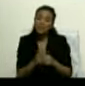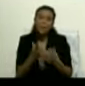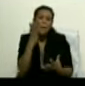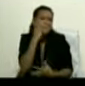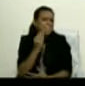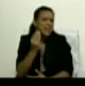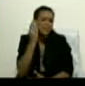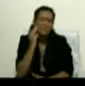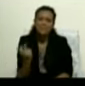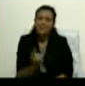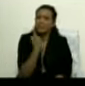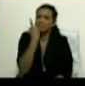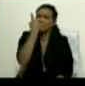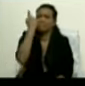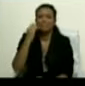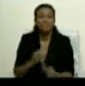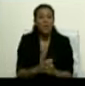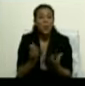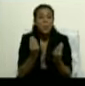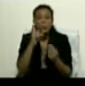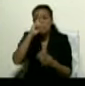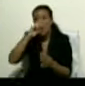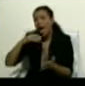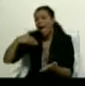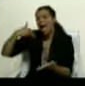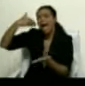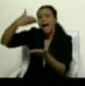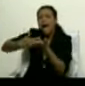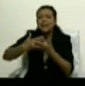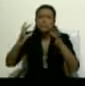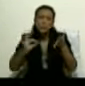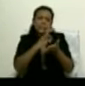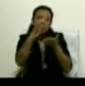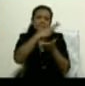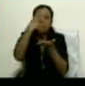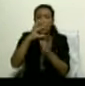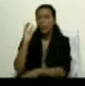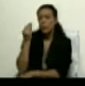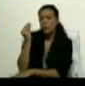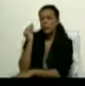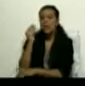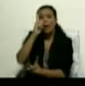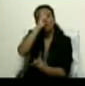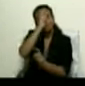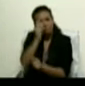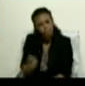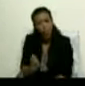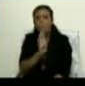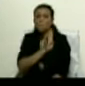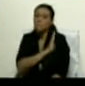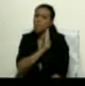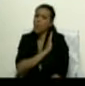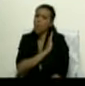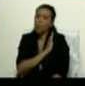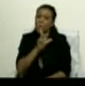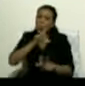experiencia única. Tenemos muchos años haciendo muñecas y recién este año se nos reconoce como patrimonio